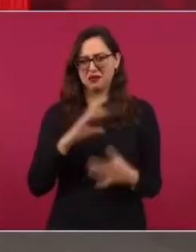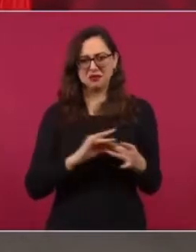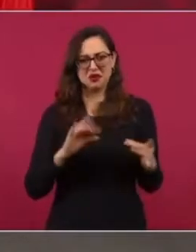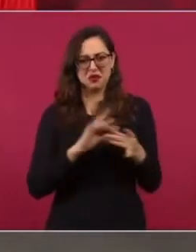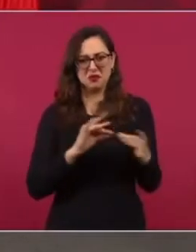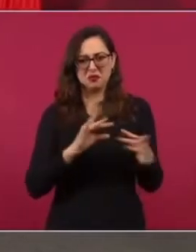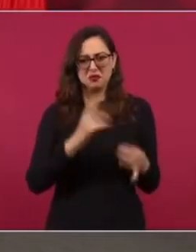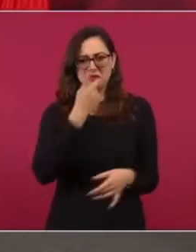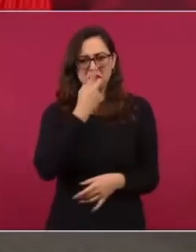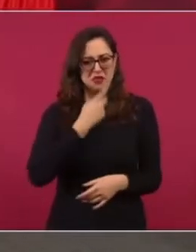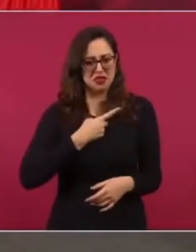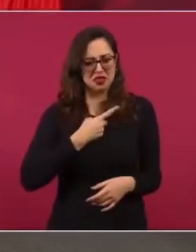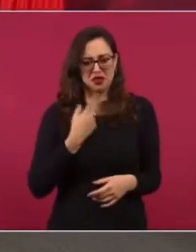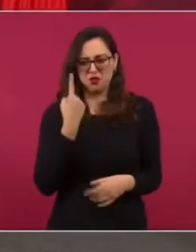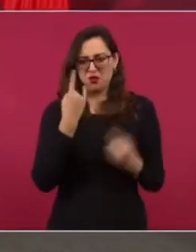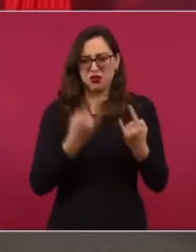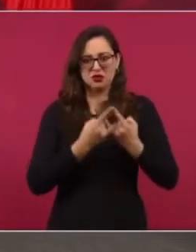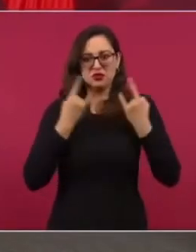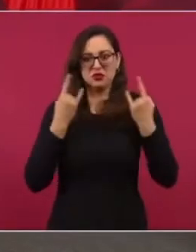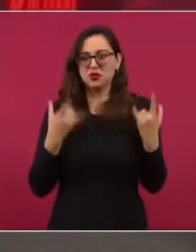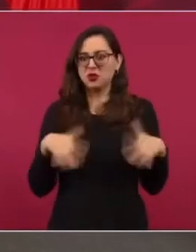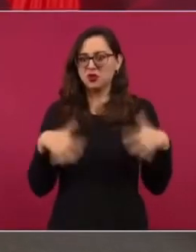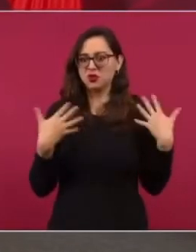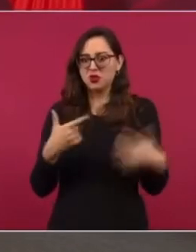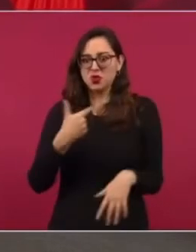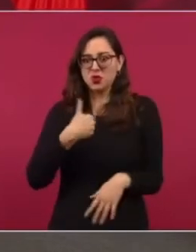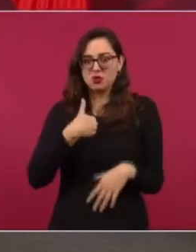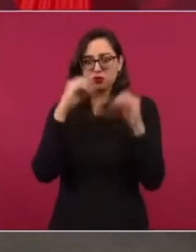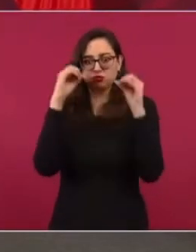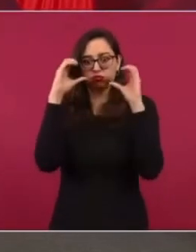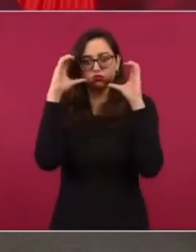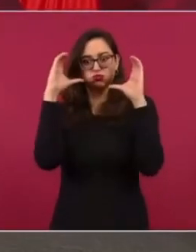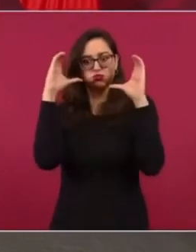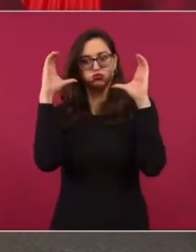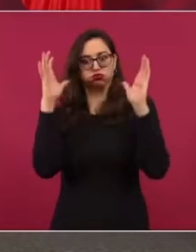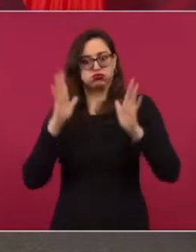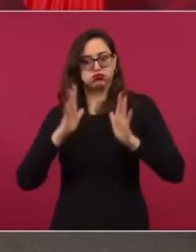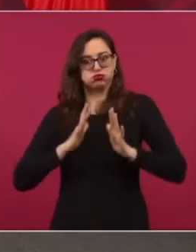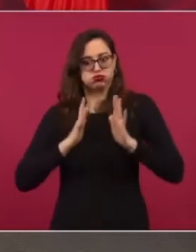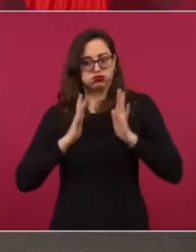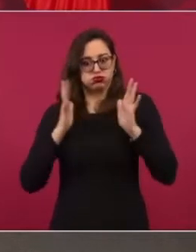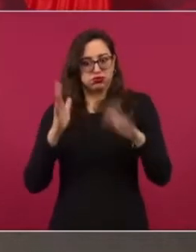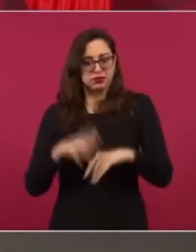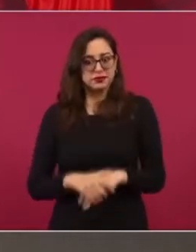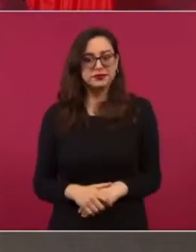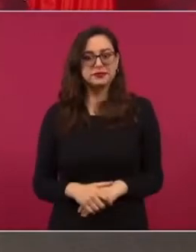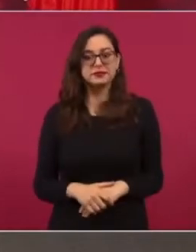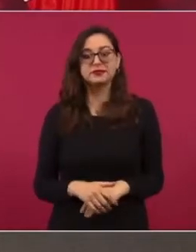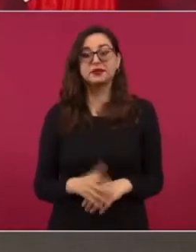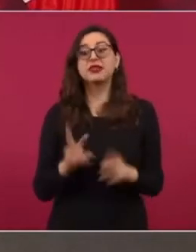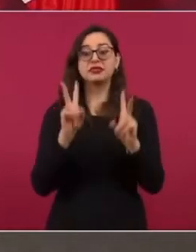de que a veces antes, para los desfiles militares precisamente,